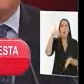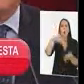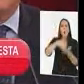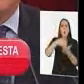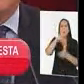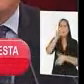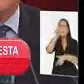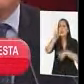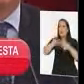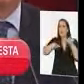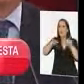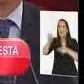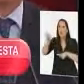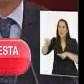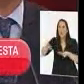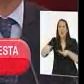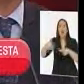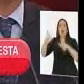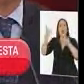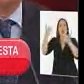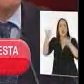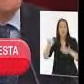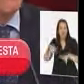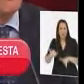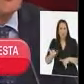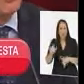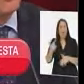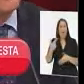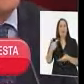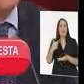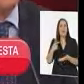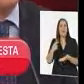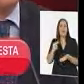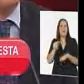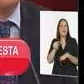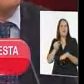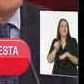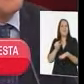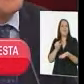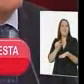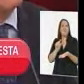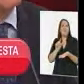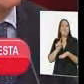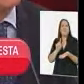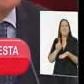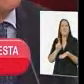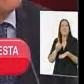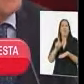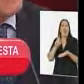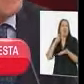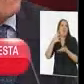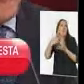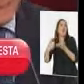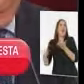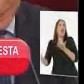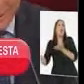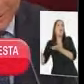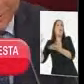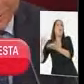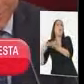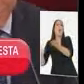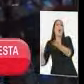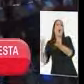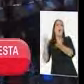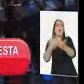estar jugando al límite de las cosas. Y bueno, ¿por qué no trabajaron todos los días feriados, se reunieron? Yo creo que hay que agotar los